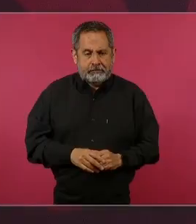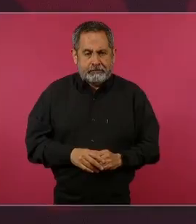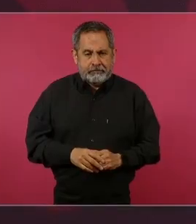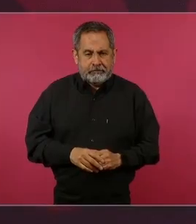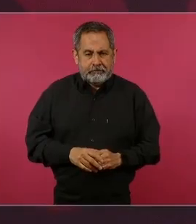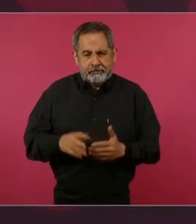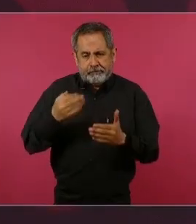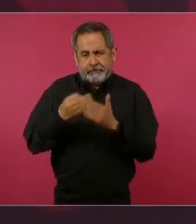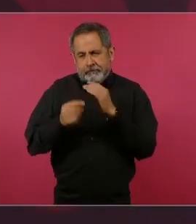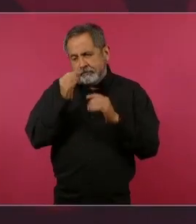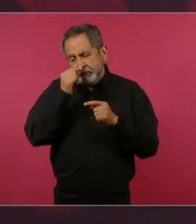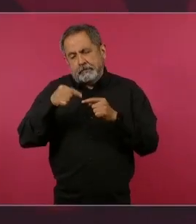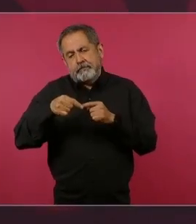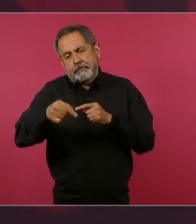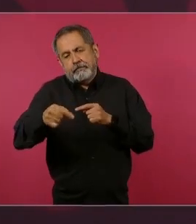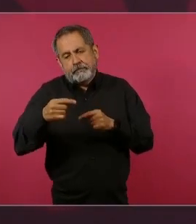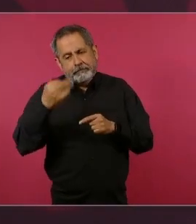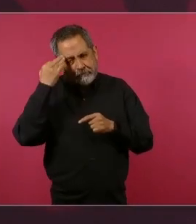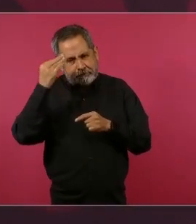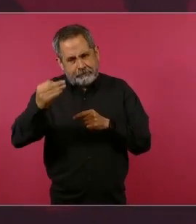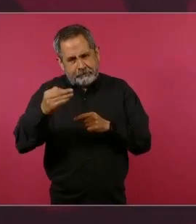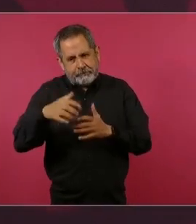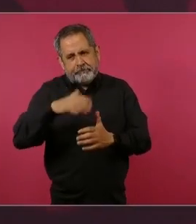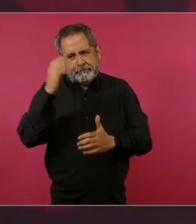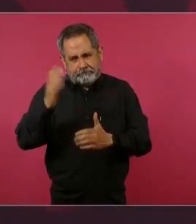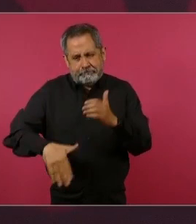nos queda poco tiempo,